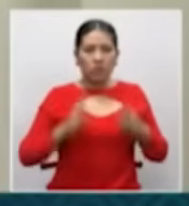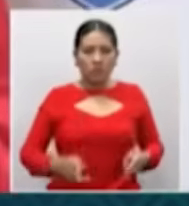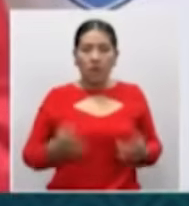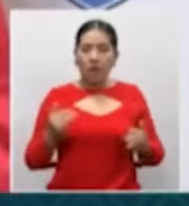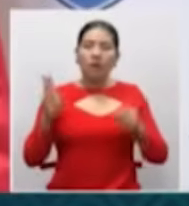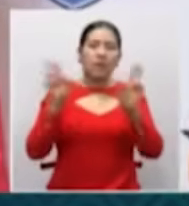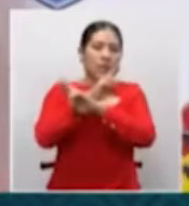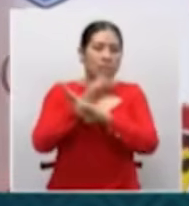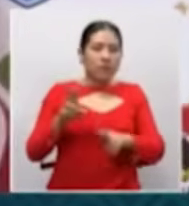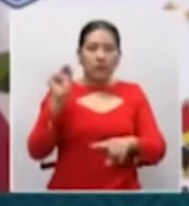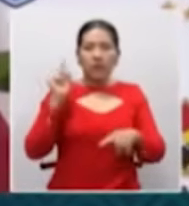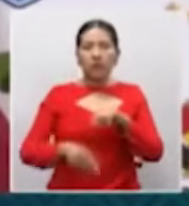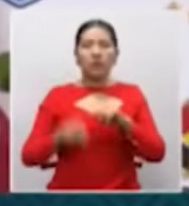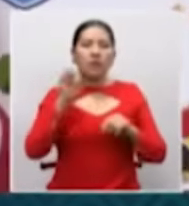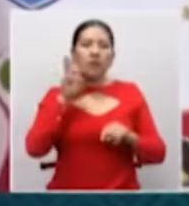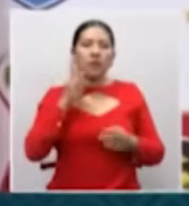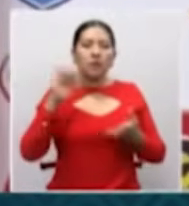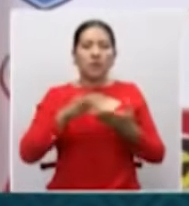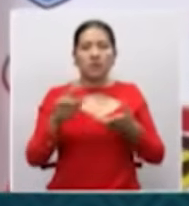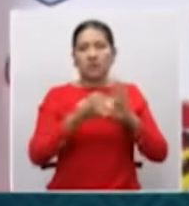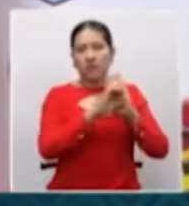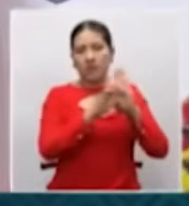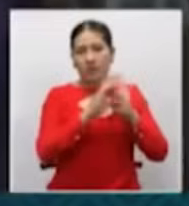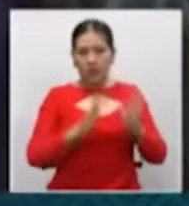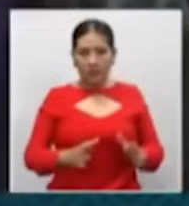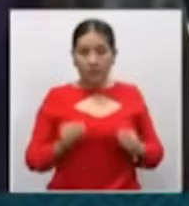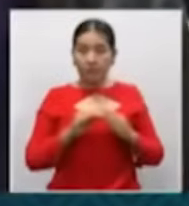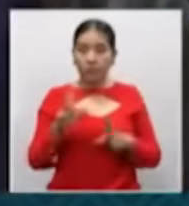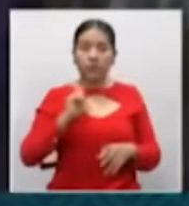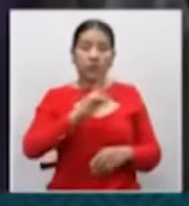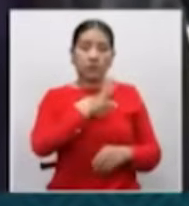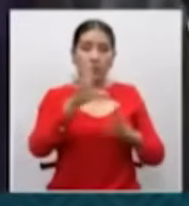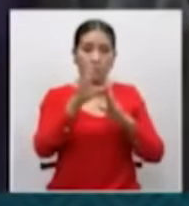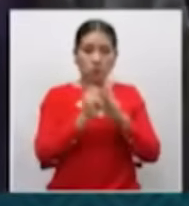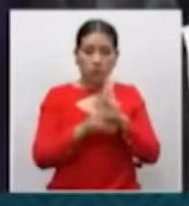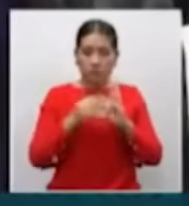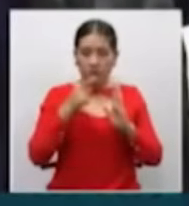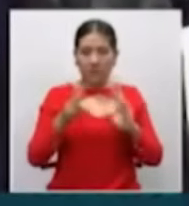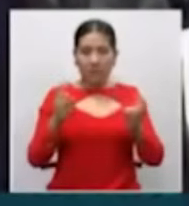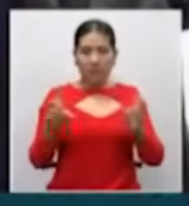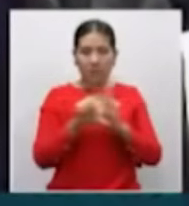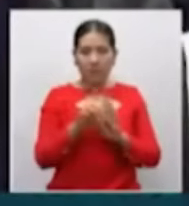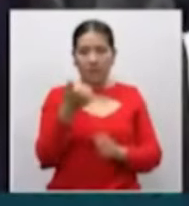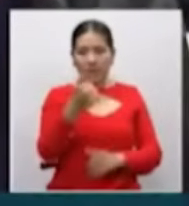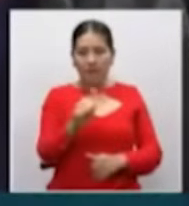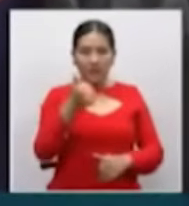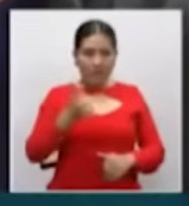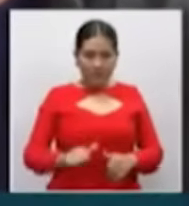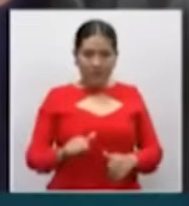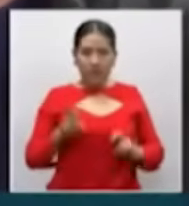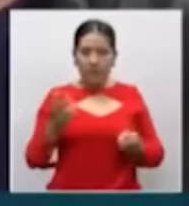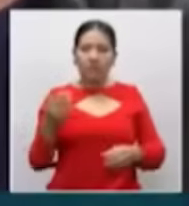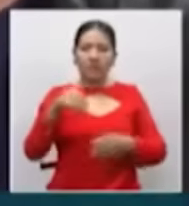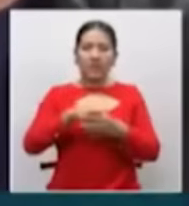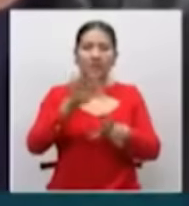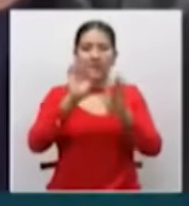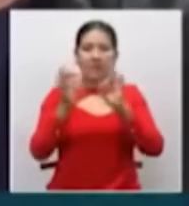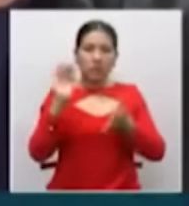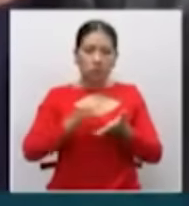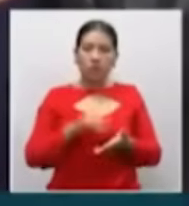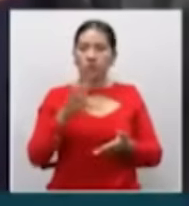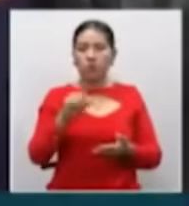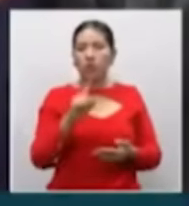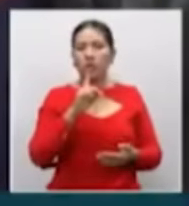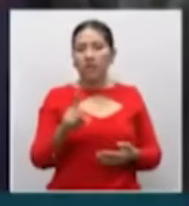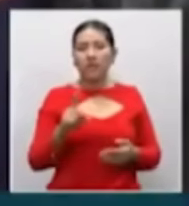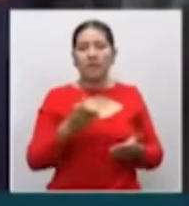hay una sentencia del tribunal constitucional que establece la 10 10 donde la reelección no es un derecho humano